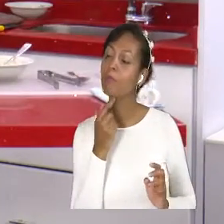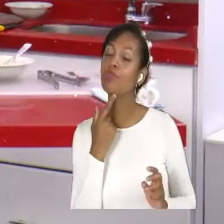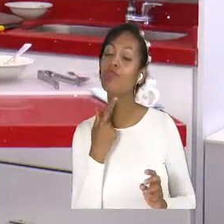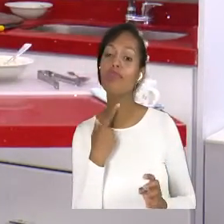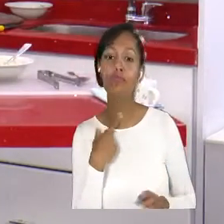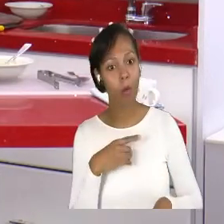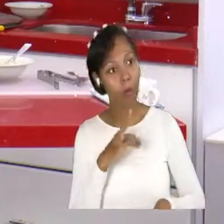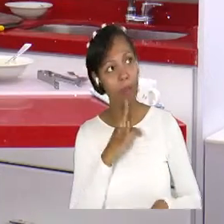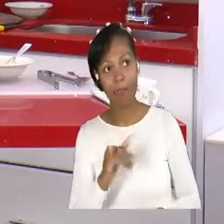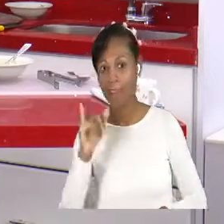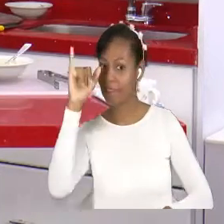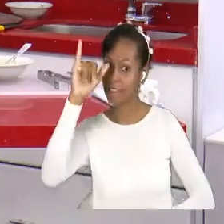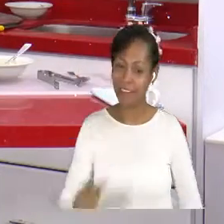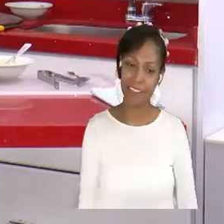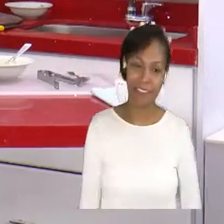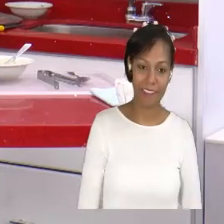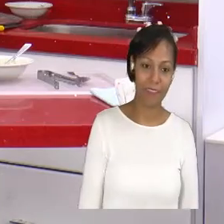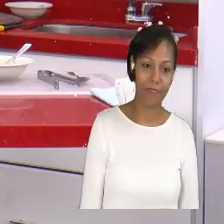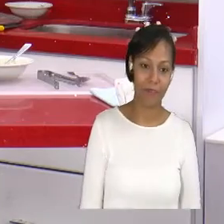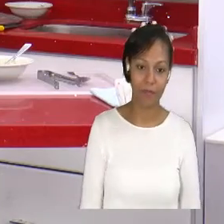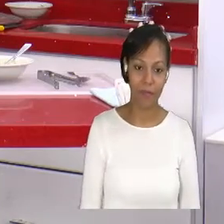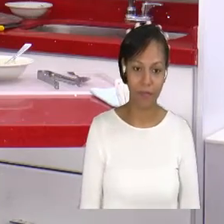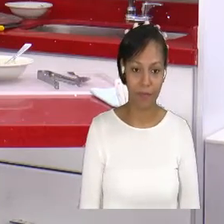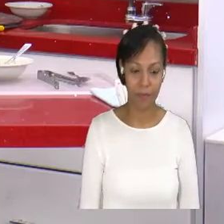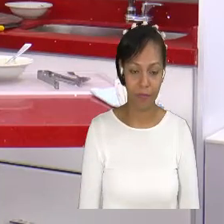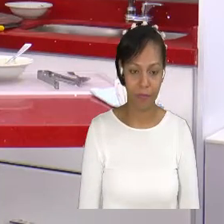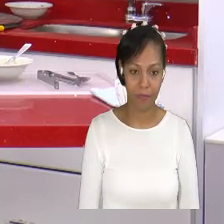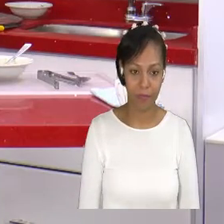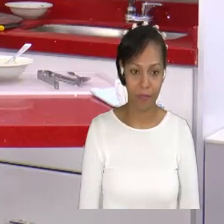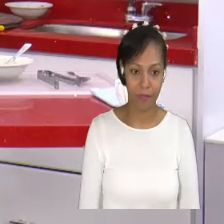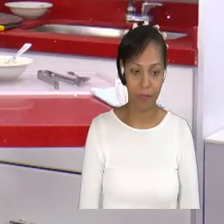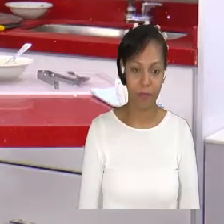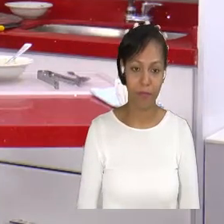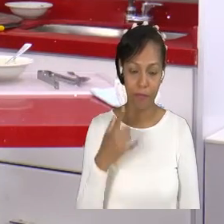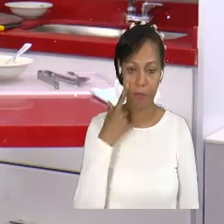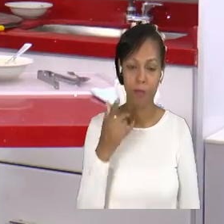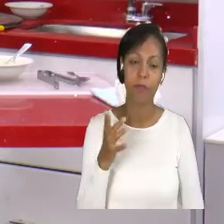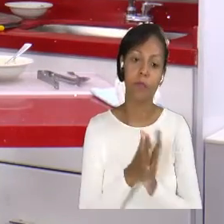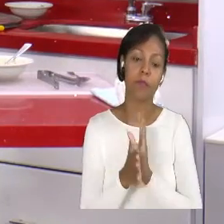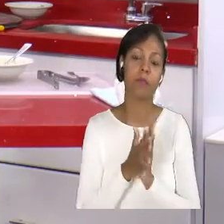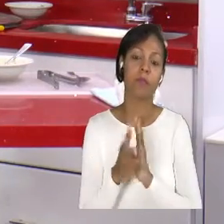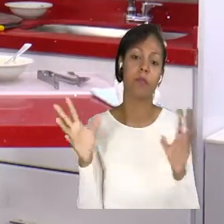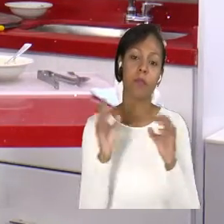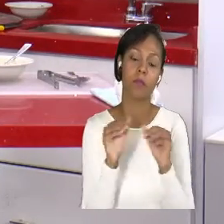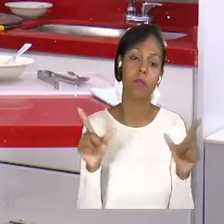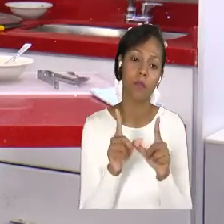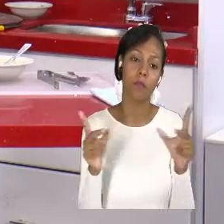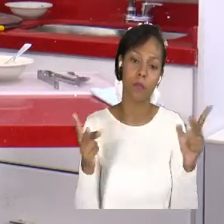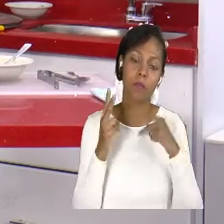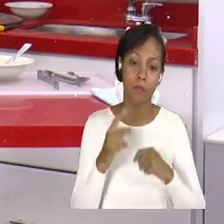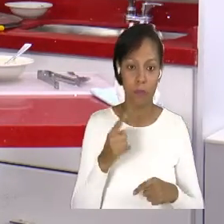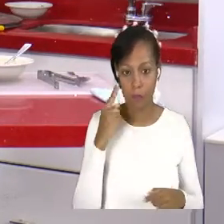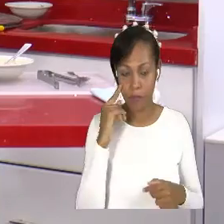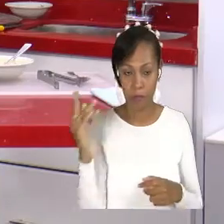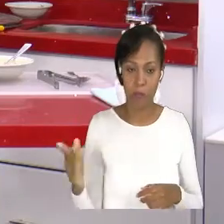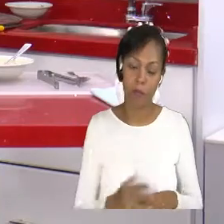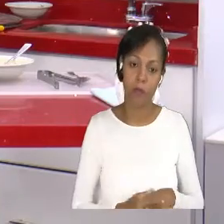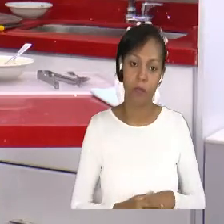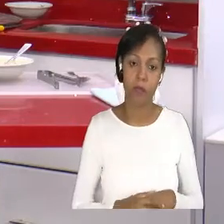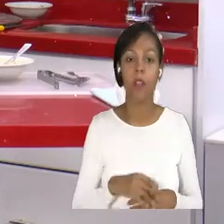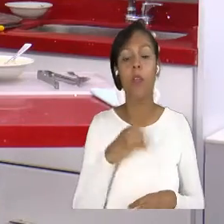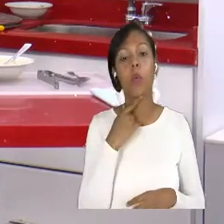hacer. Este plato, para contarles a las televidentes, que aparte de ser